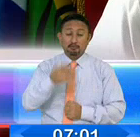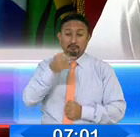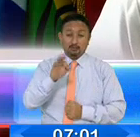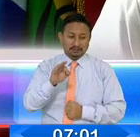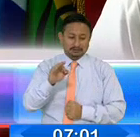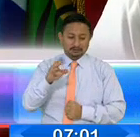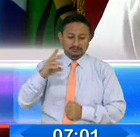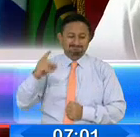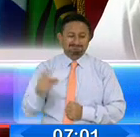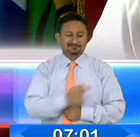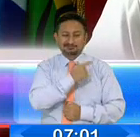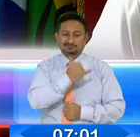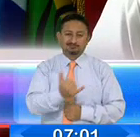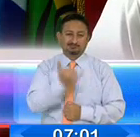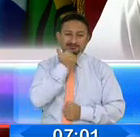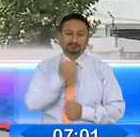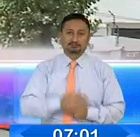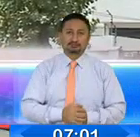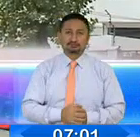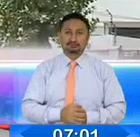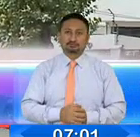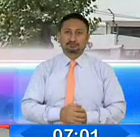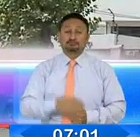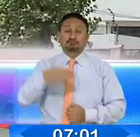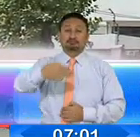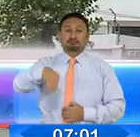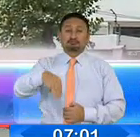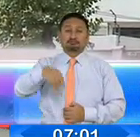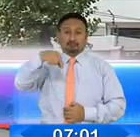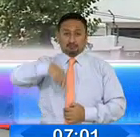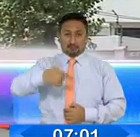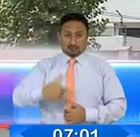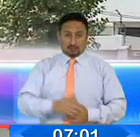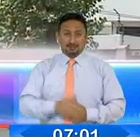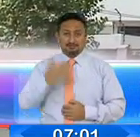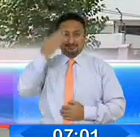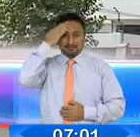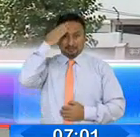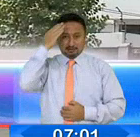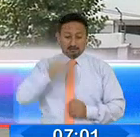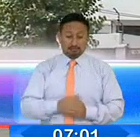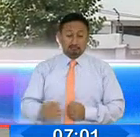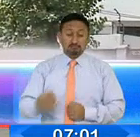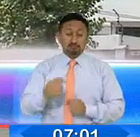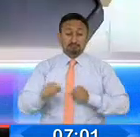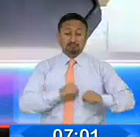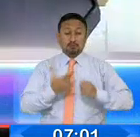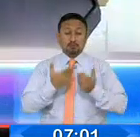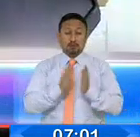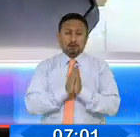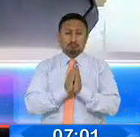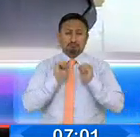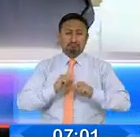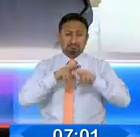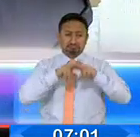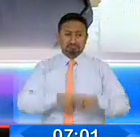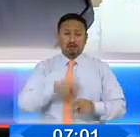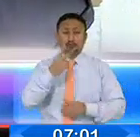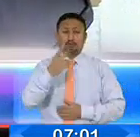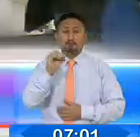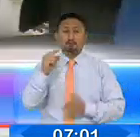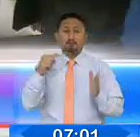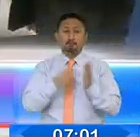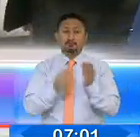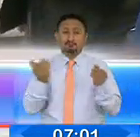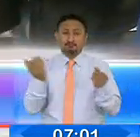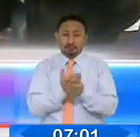son importantes para esta presentación. Este miércoles estaba previsto que se conozca si se admite a trámite el pedido para revisar más de 20.000 actas